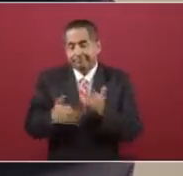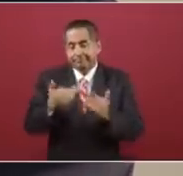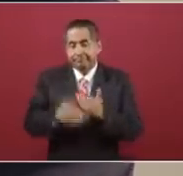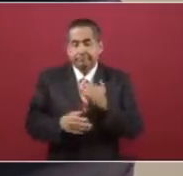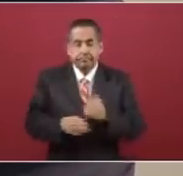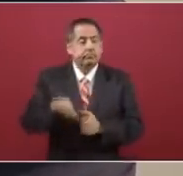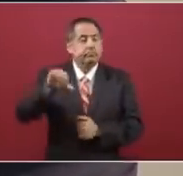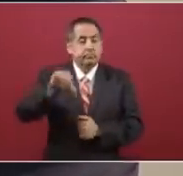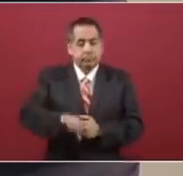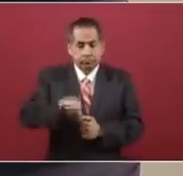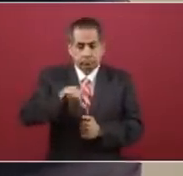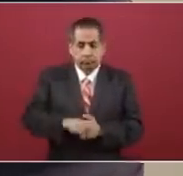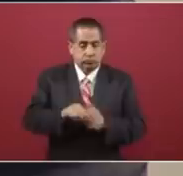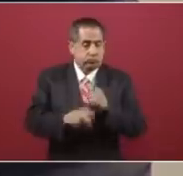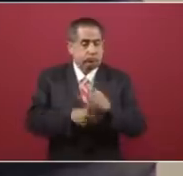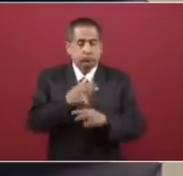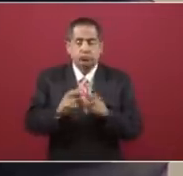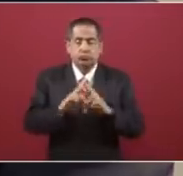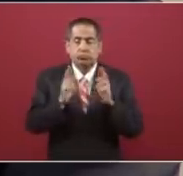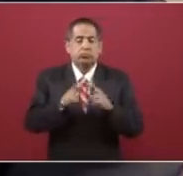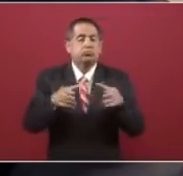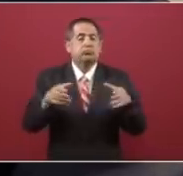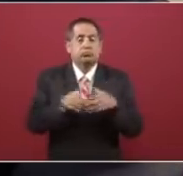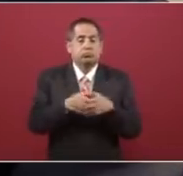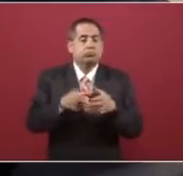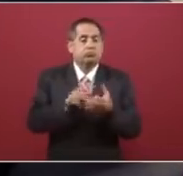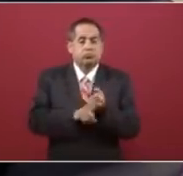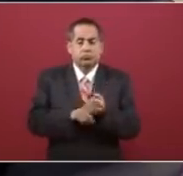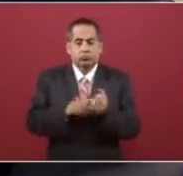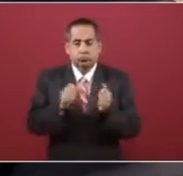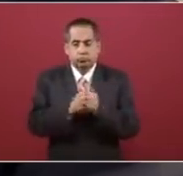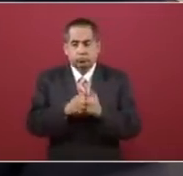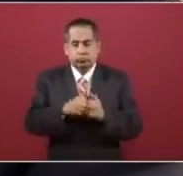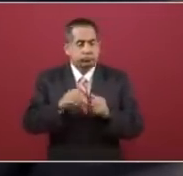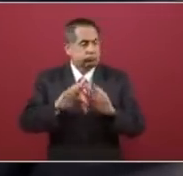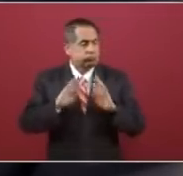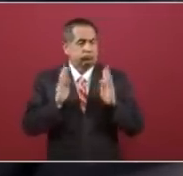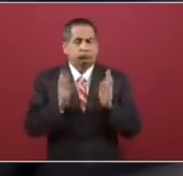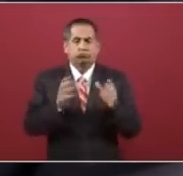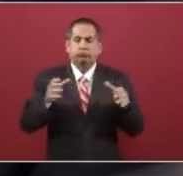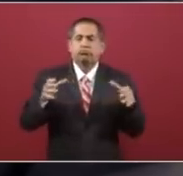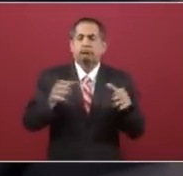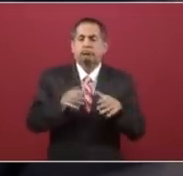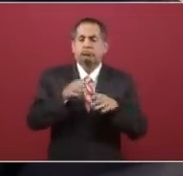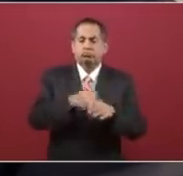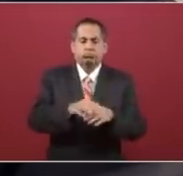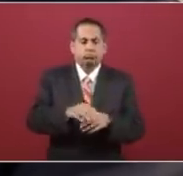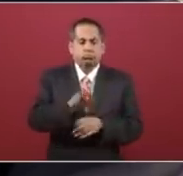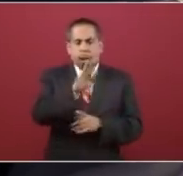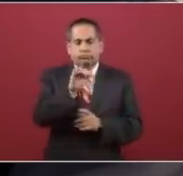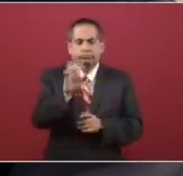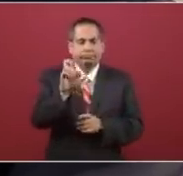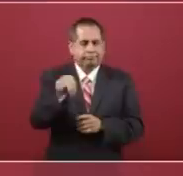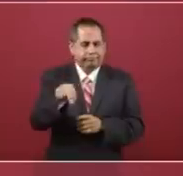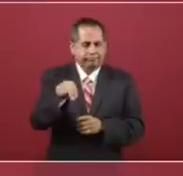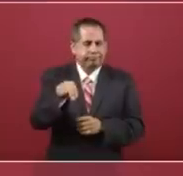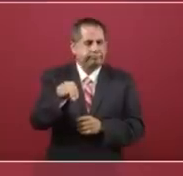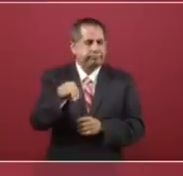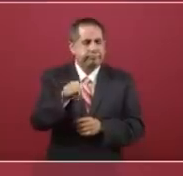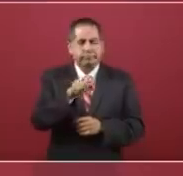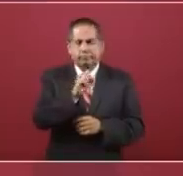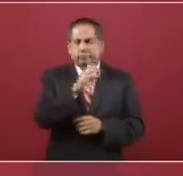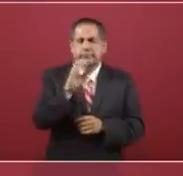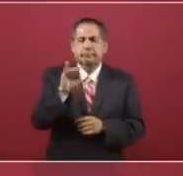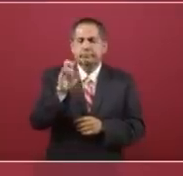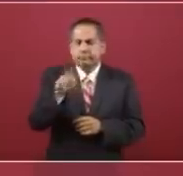Hoy tengo una reunión con todo el gabinete de bienestar, precisamente para ver el